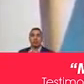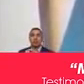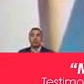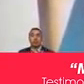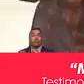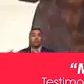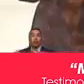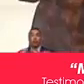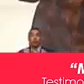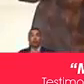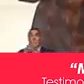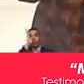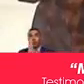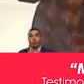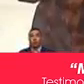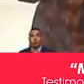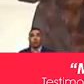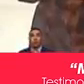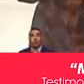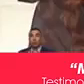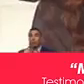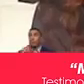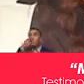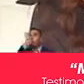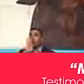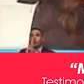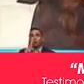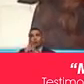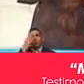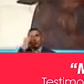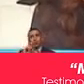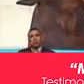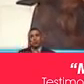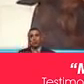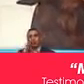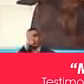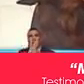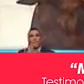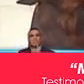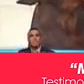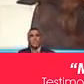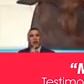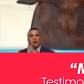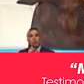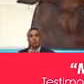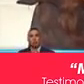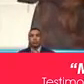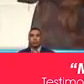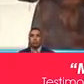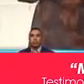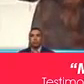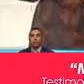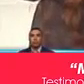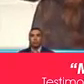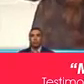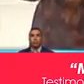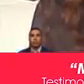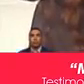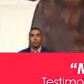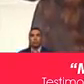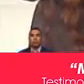un conflicto con Dios. Yo le reté a Dios, le dije, ¿sabes qué? Eres un Dios cruel. O sea, para ti fue un acto repulsivo hasta la